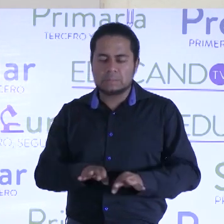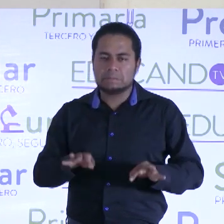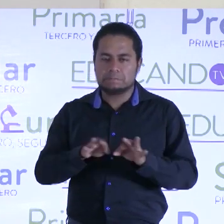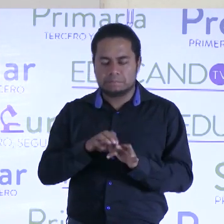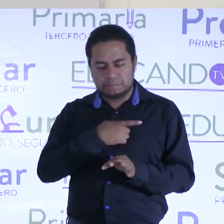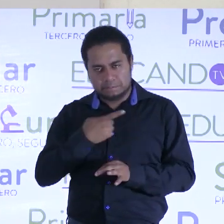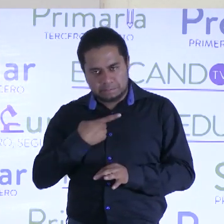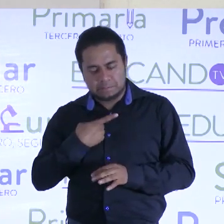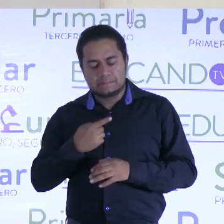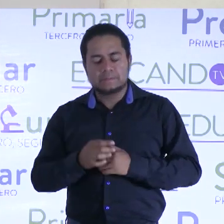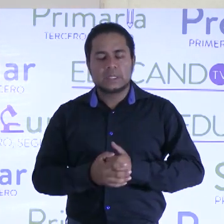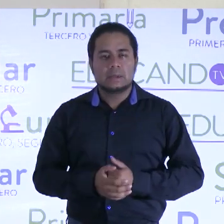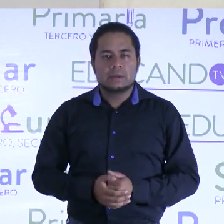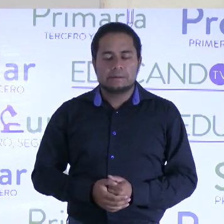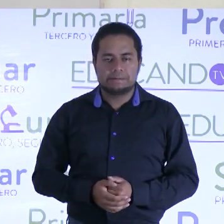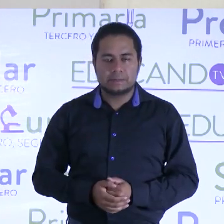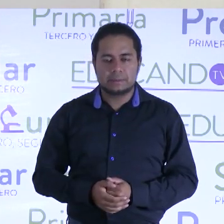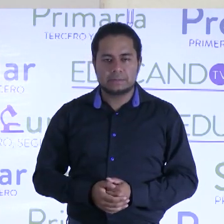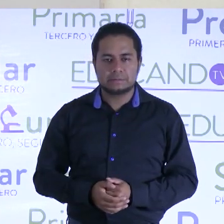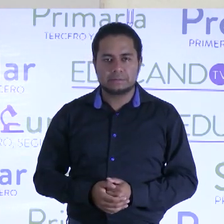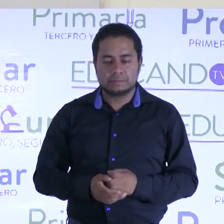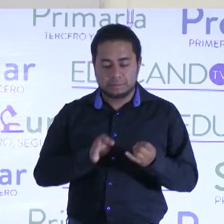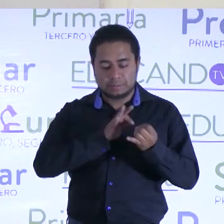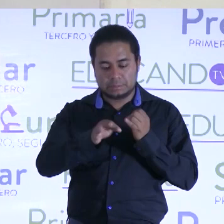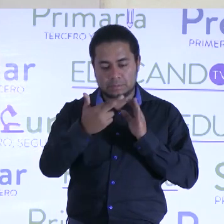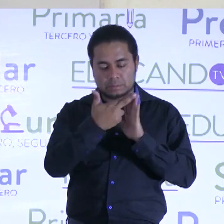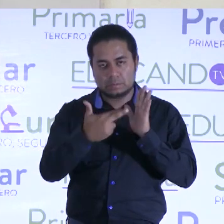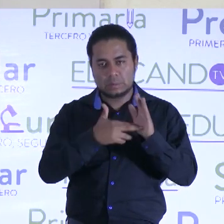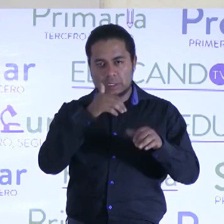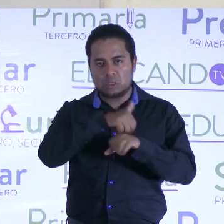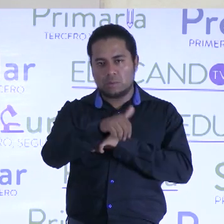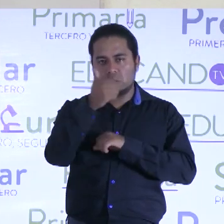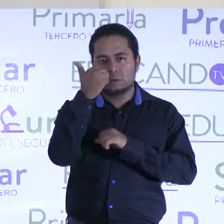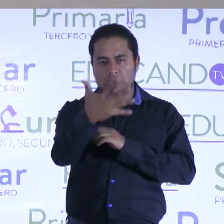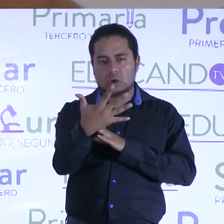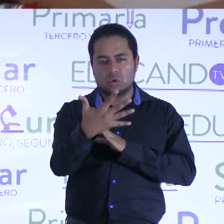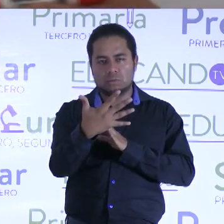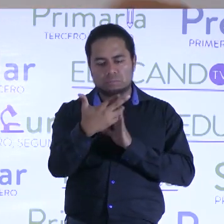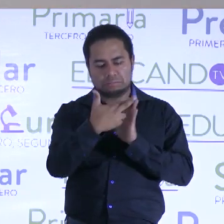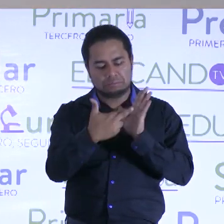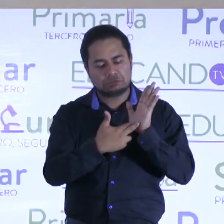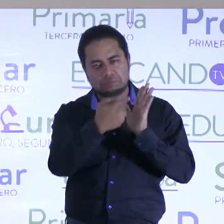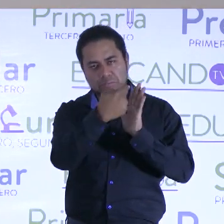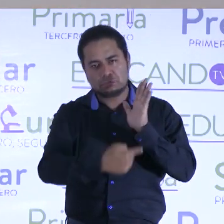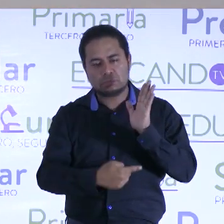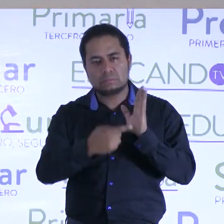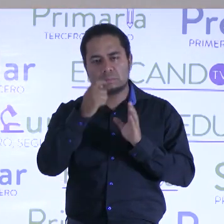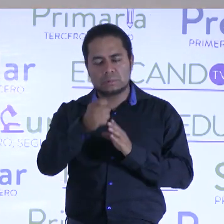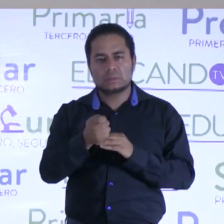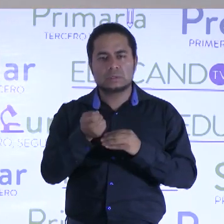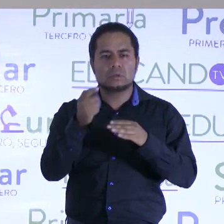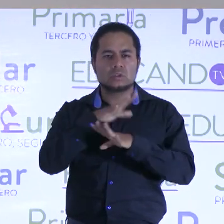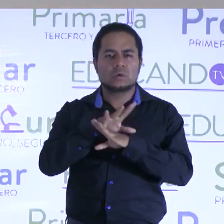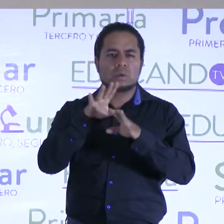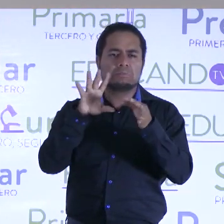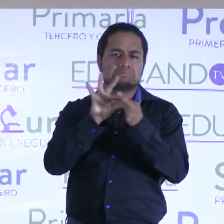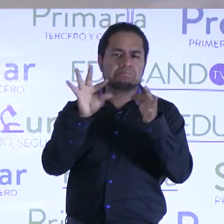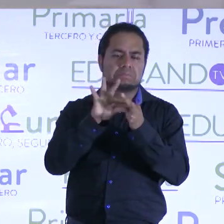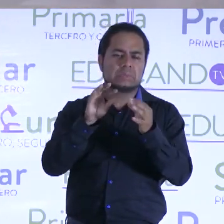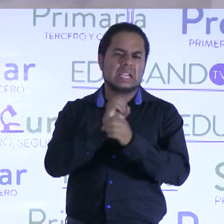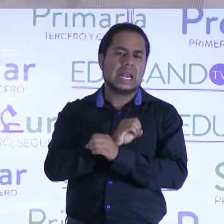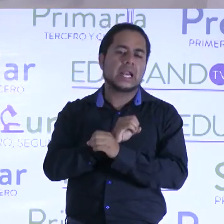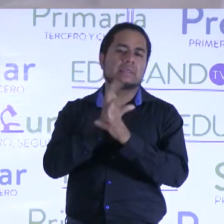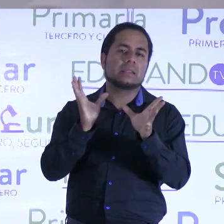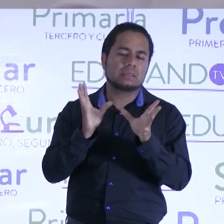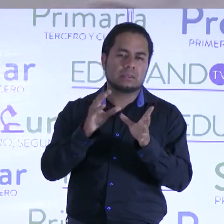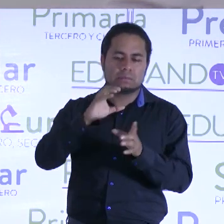muy concretos? Y por último tenemos la regla número 5, la cual nos habla